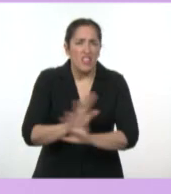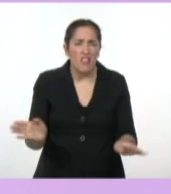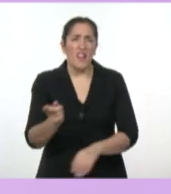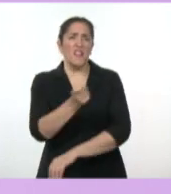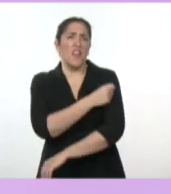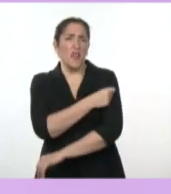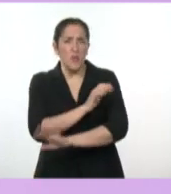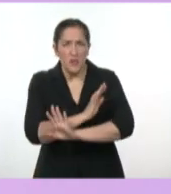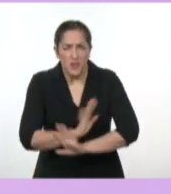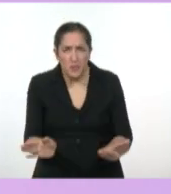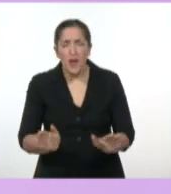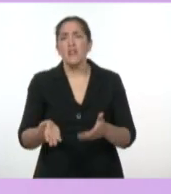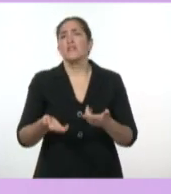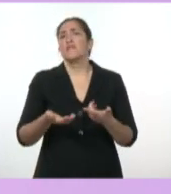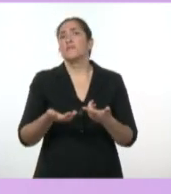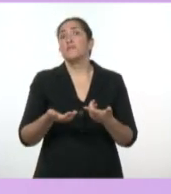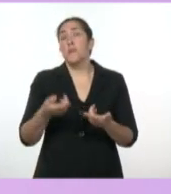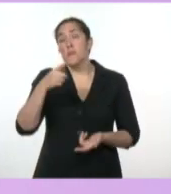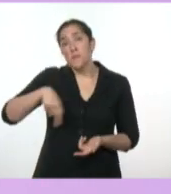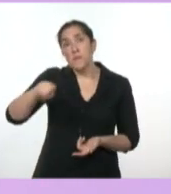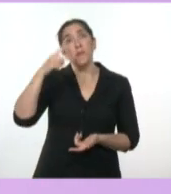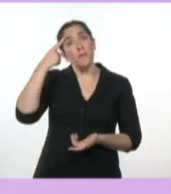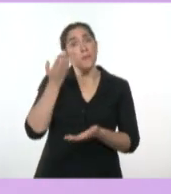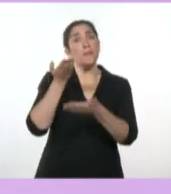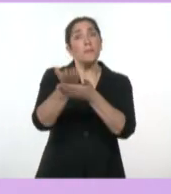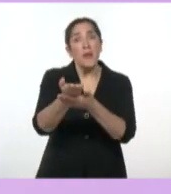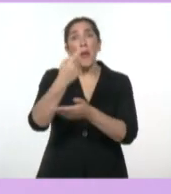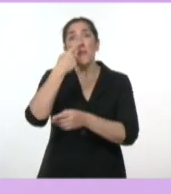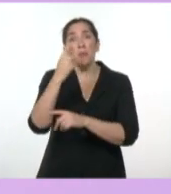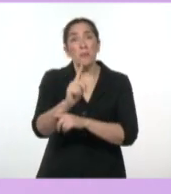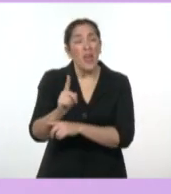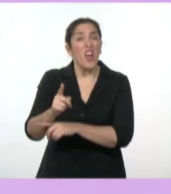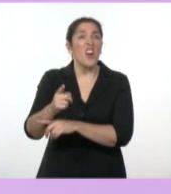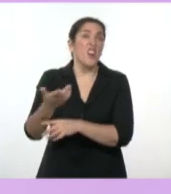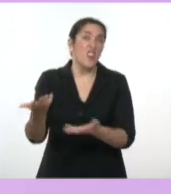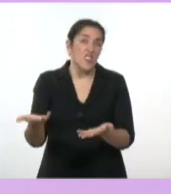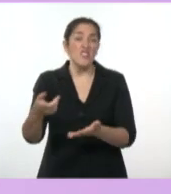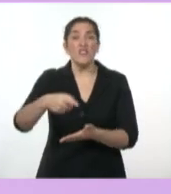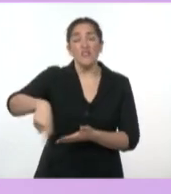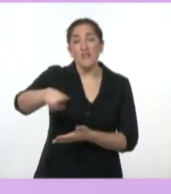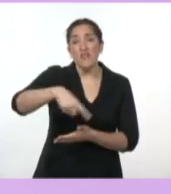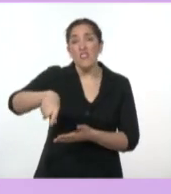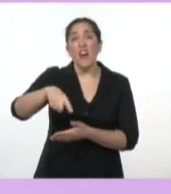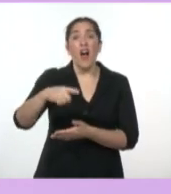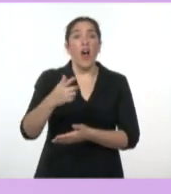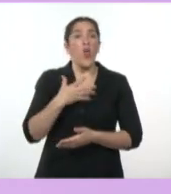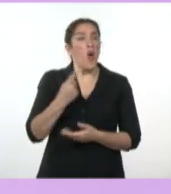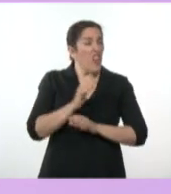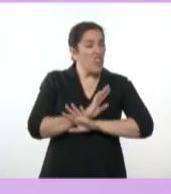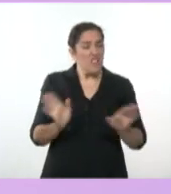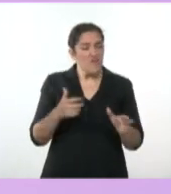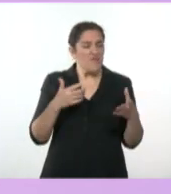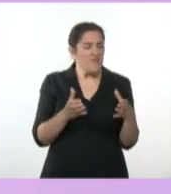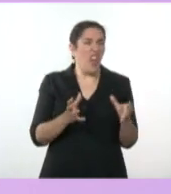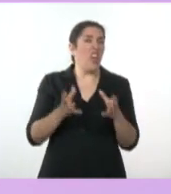vacunar, y proponen que todos esos perros que haya, los perros que, cuyos dueños ya no quieran cuidarlos,